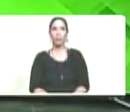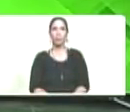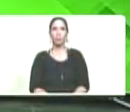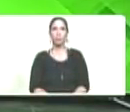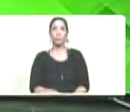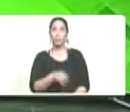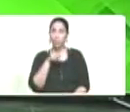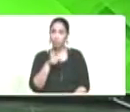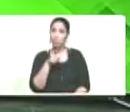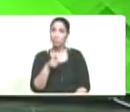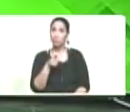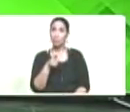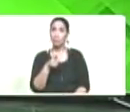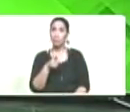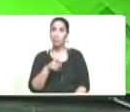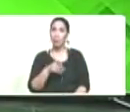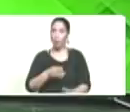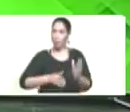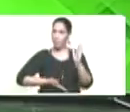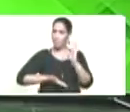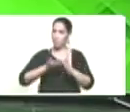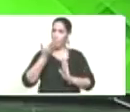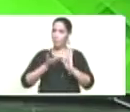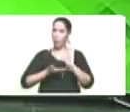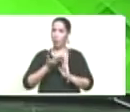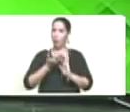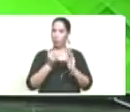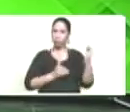Eso amerita un altísimo nivel de organización.